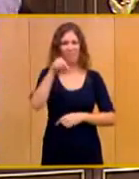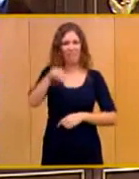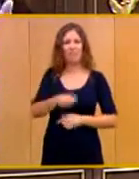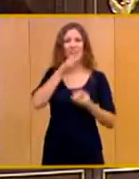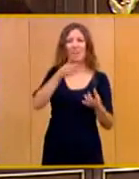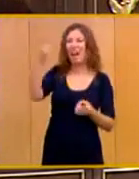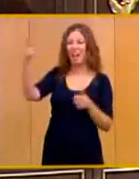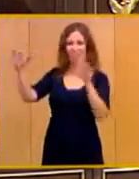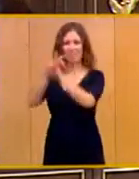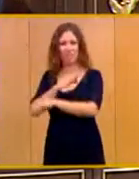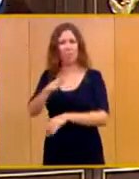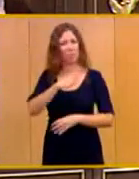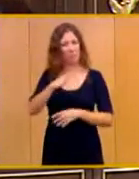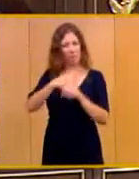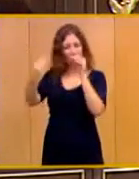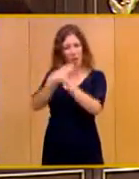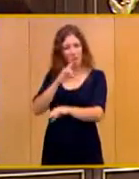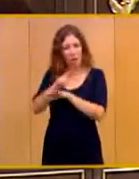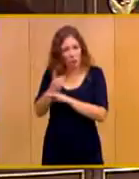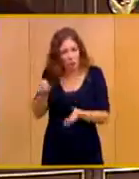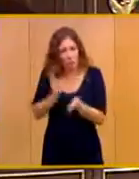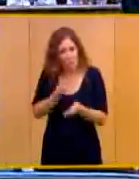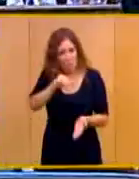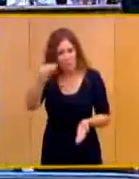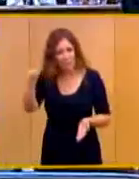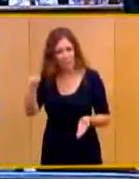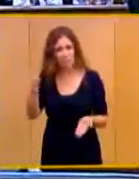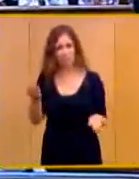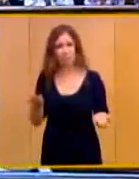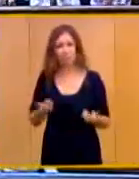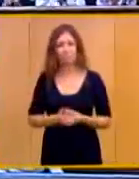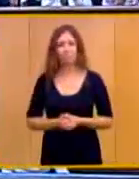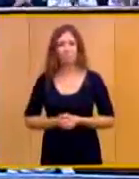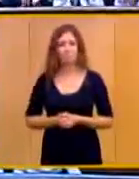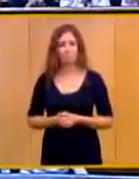nuevo engaño, señor presidente, un nuevo engaño.